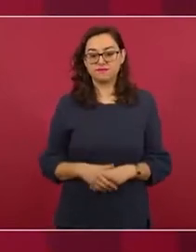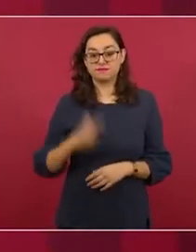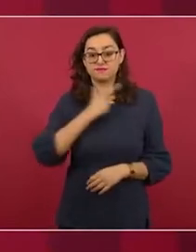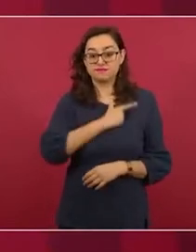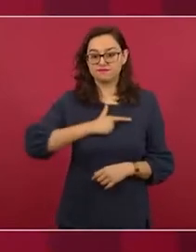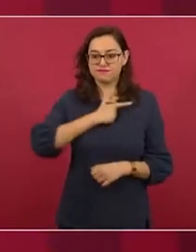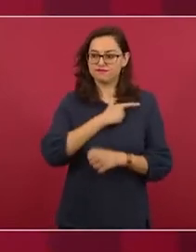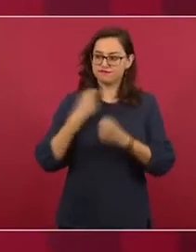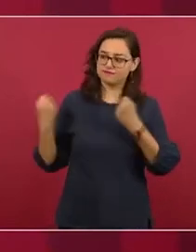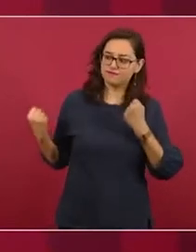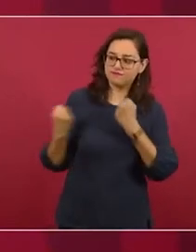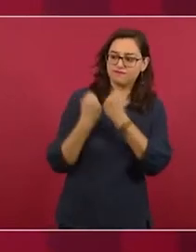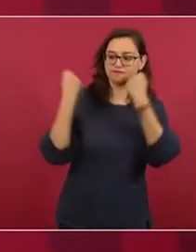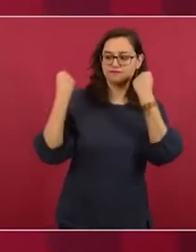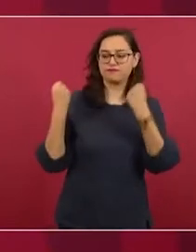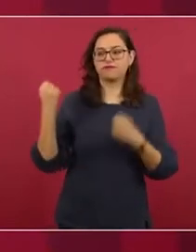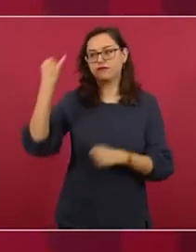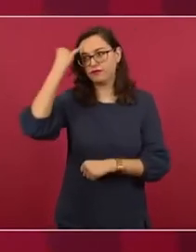ideológica, política,